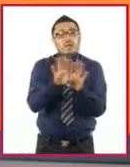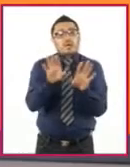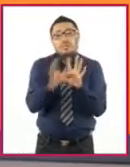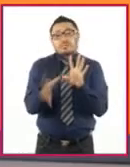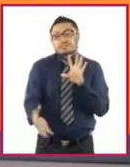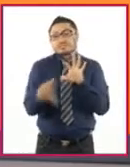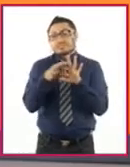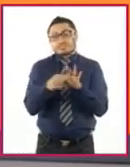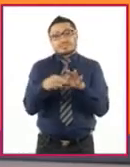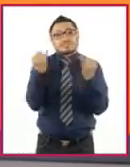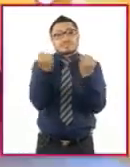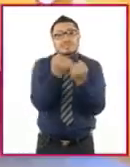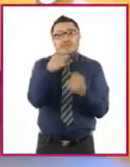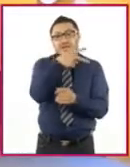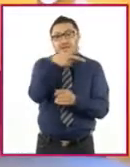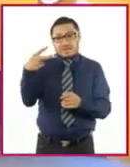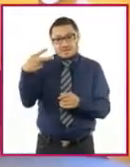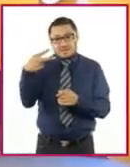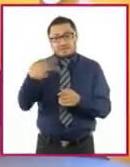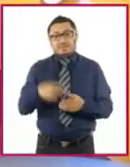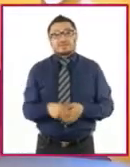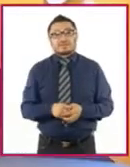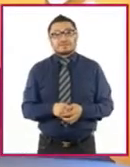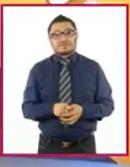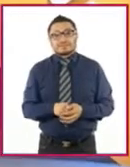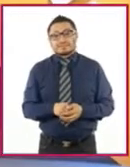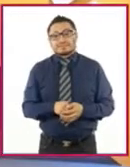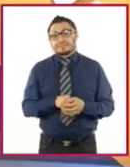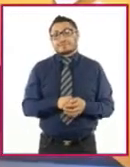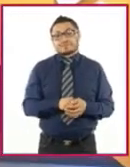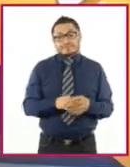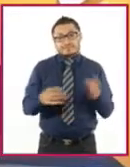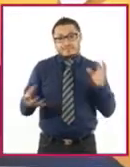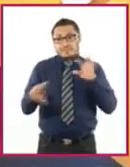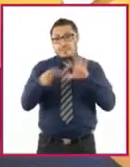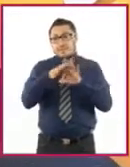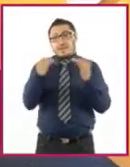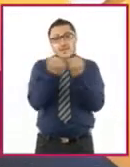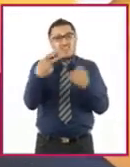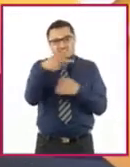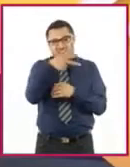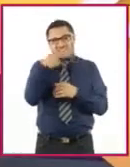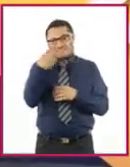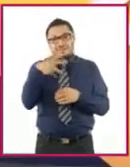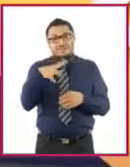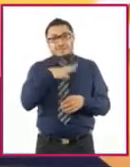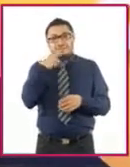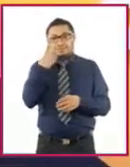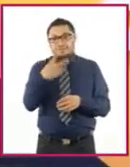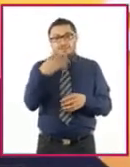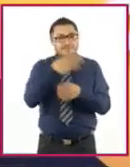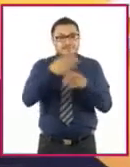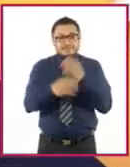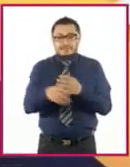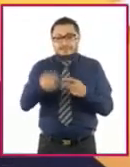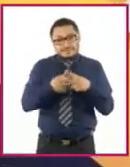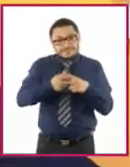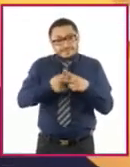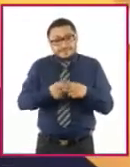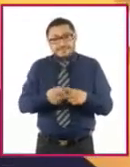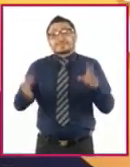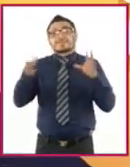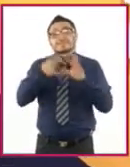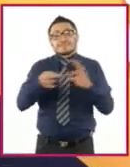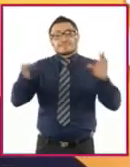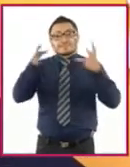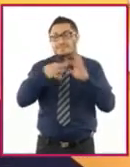signo igual. La relación de igualdad se emplea para denotar dos objetos matemáticos que expresan